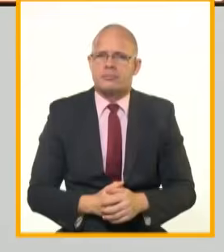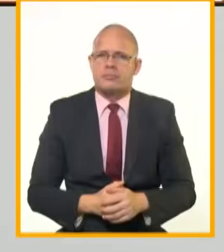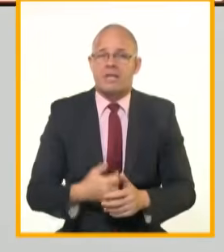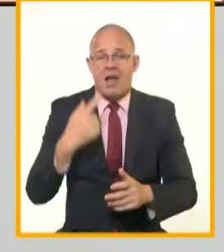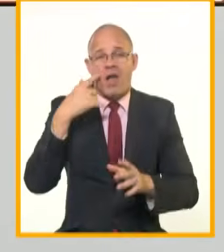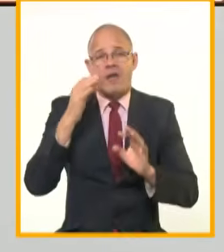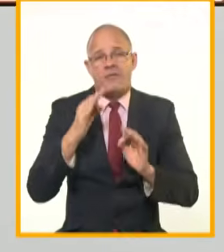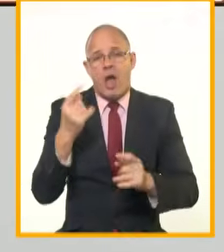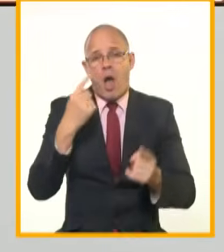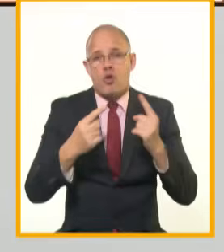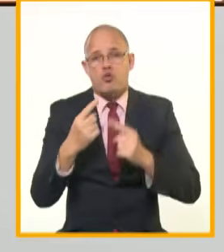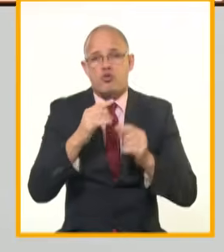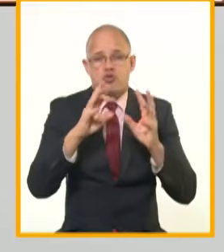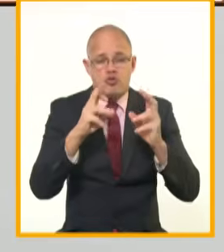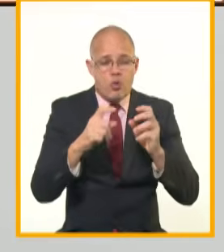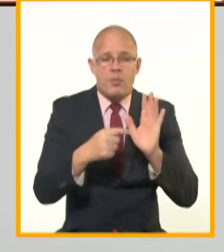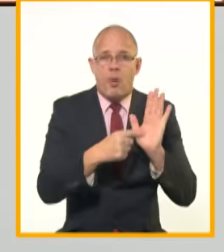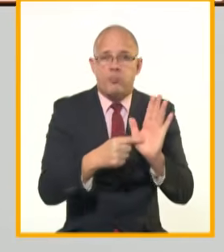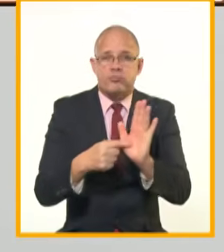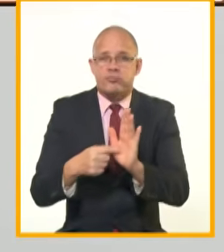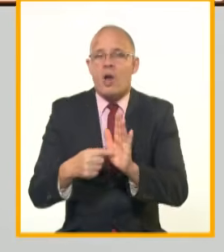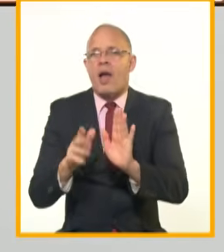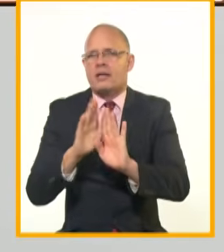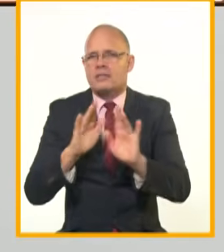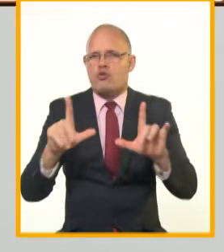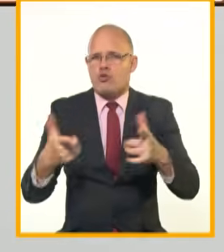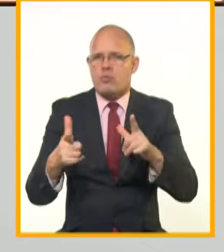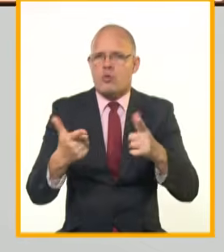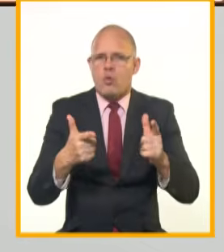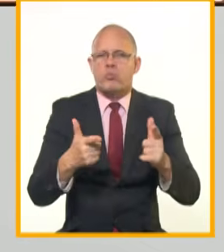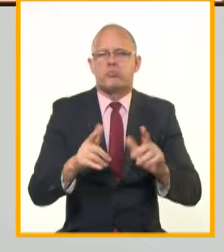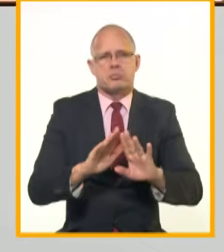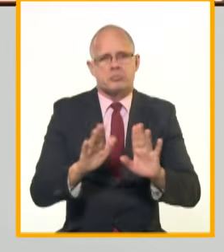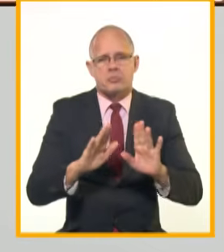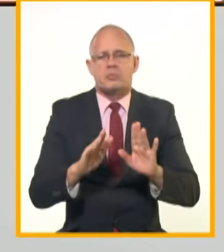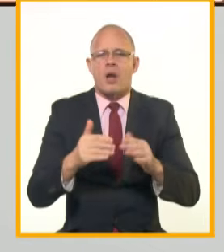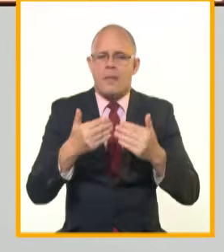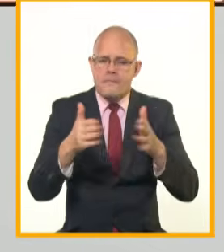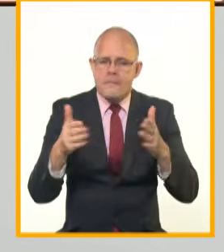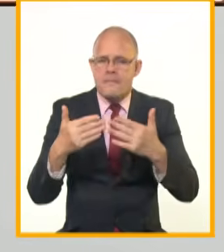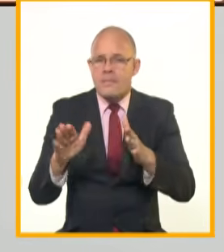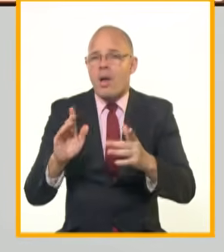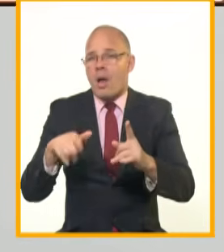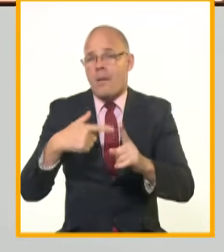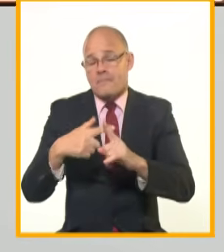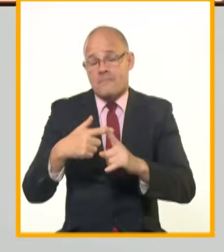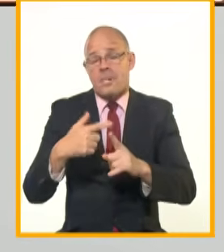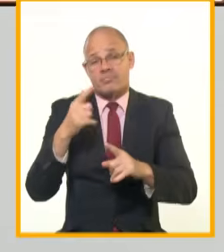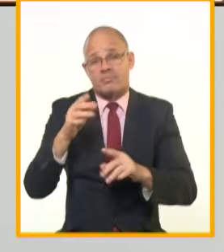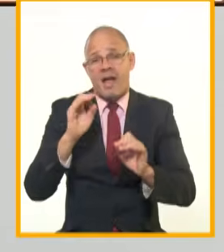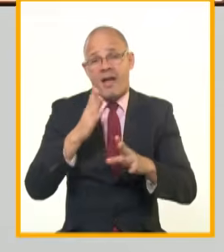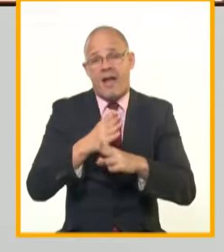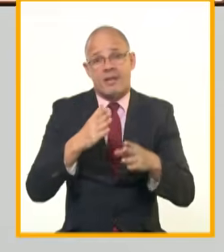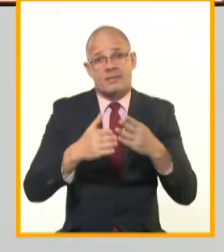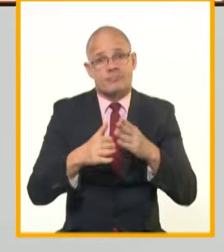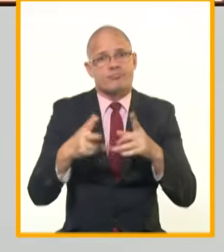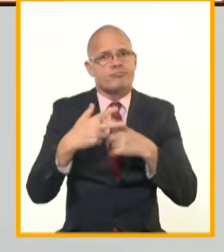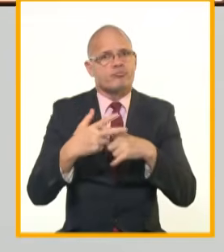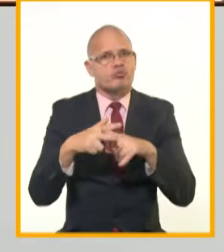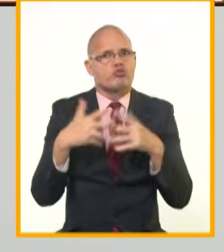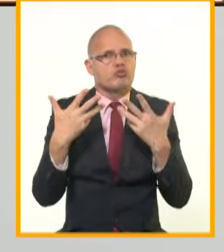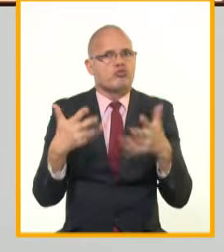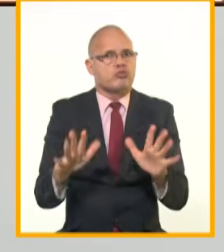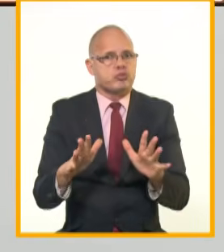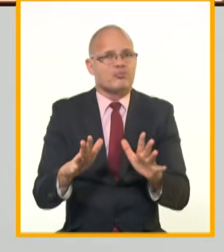importante número de obras y sobre todo el programa de la vivienda en la recuperación del ciclón. Fueron muchas las afectaciones de